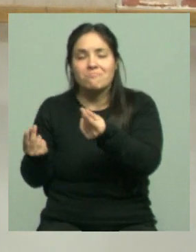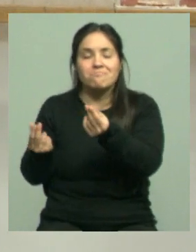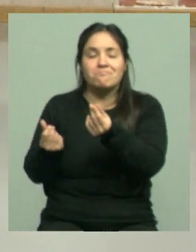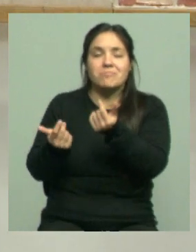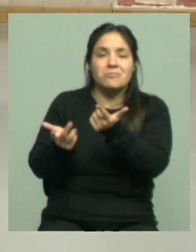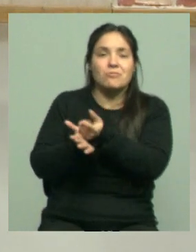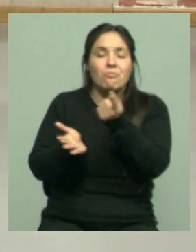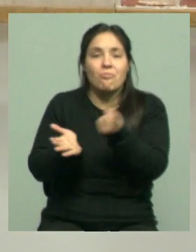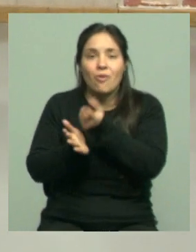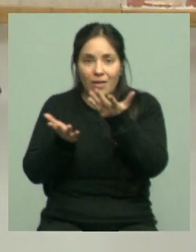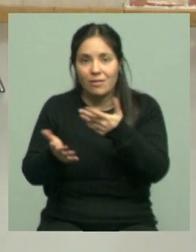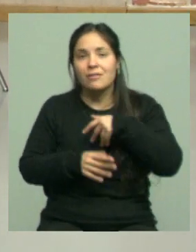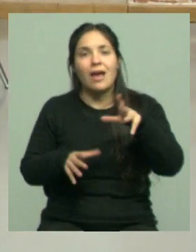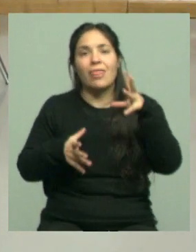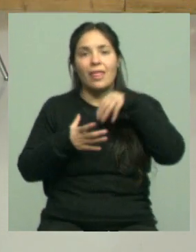realmente muy interesante porque tiene,